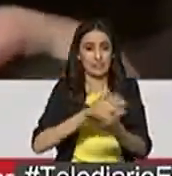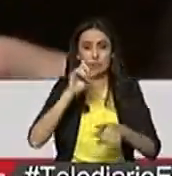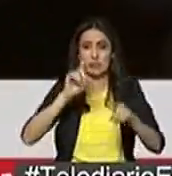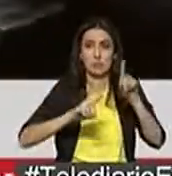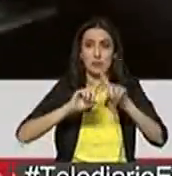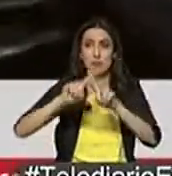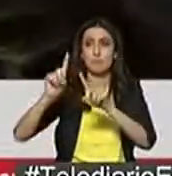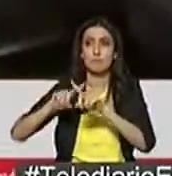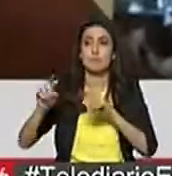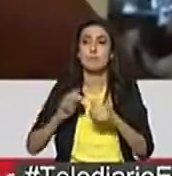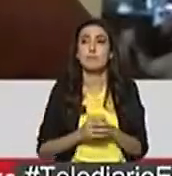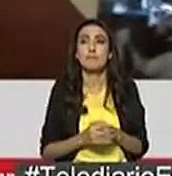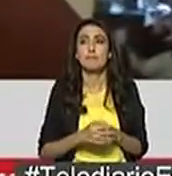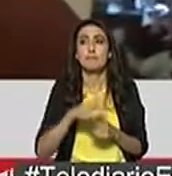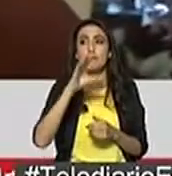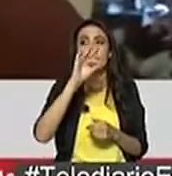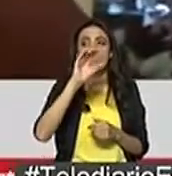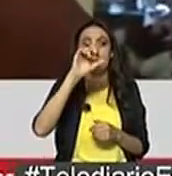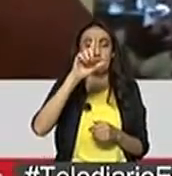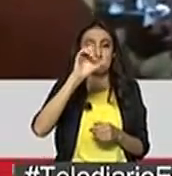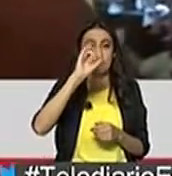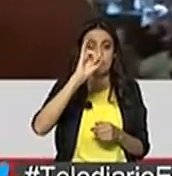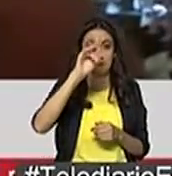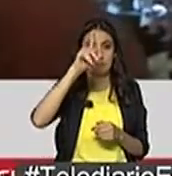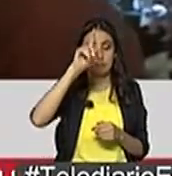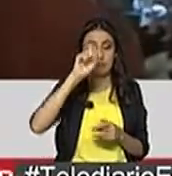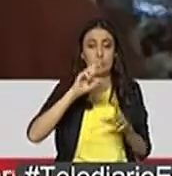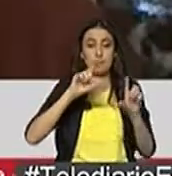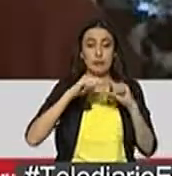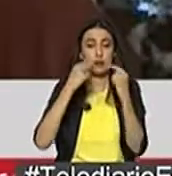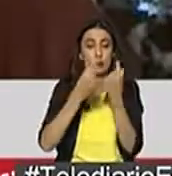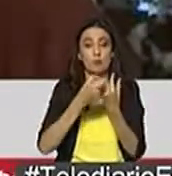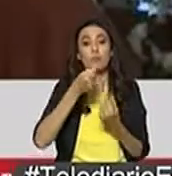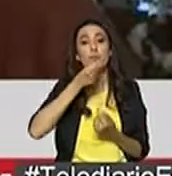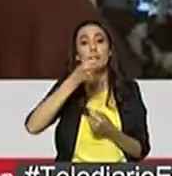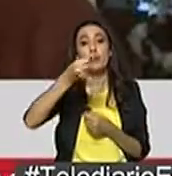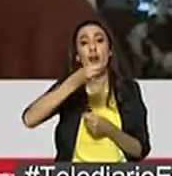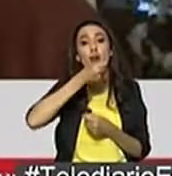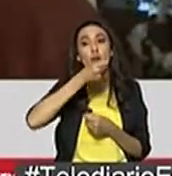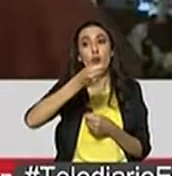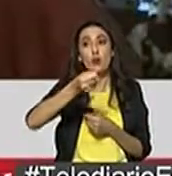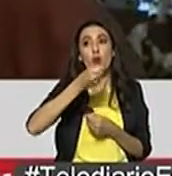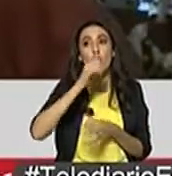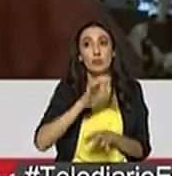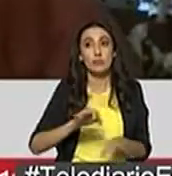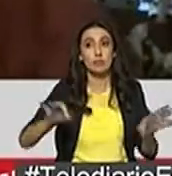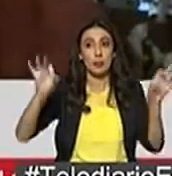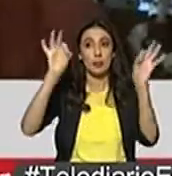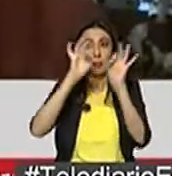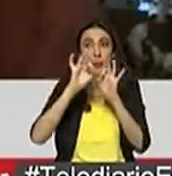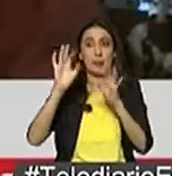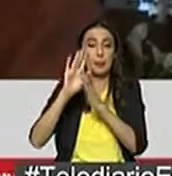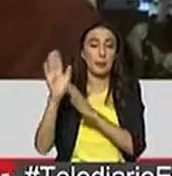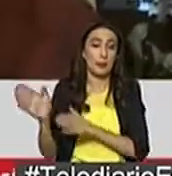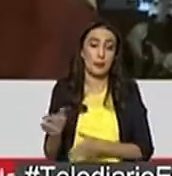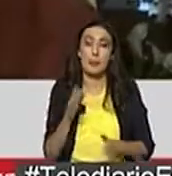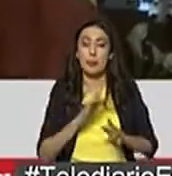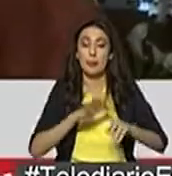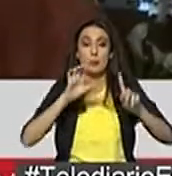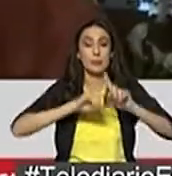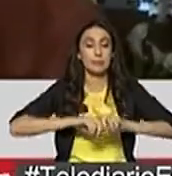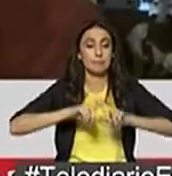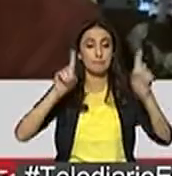Soy Felipe Albornoz Peña, cantante del grupo Aires de Bandoneón. El tango es el género más universal, pero sobre